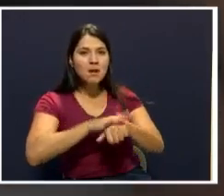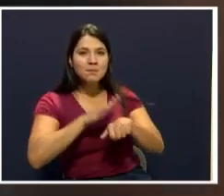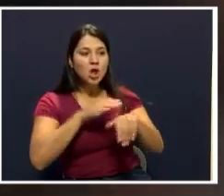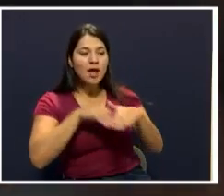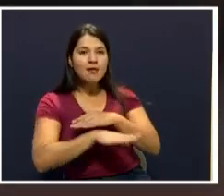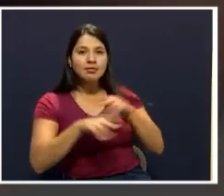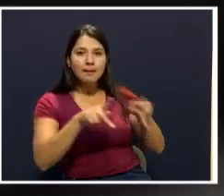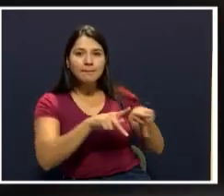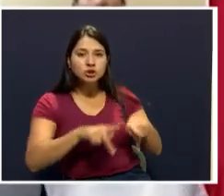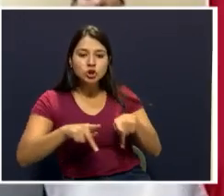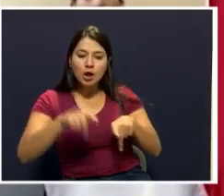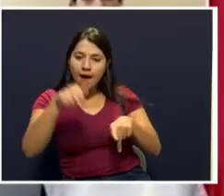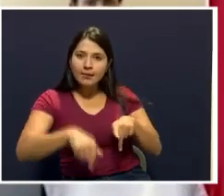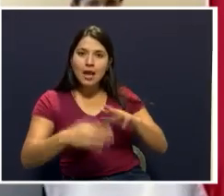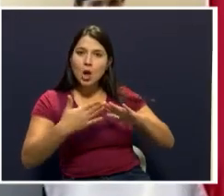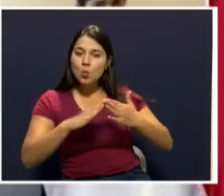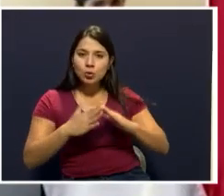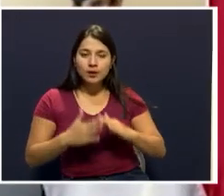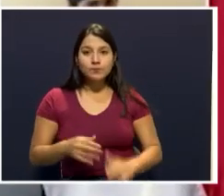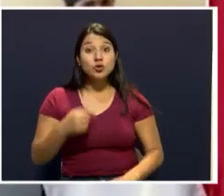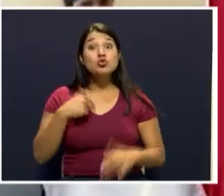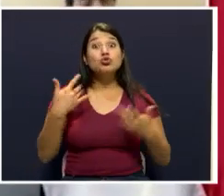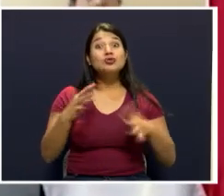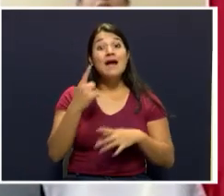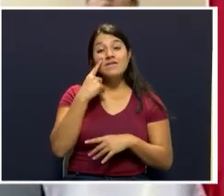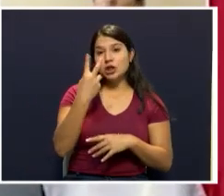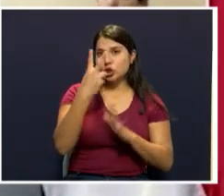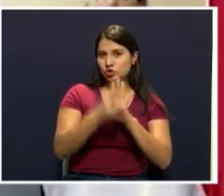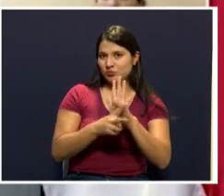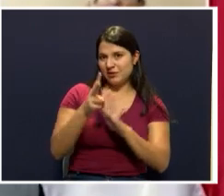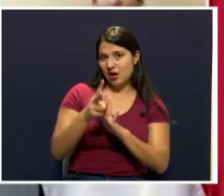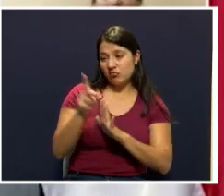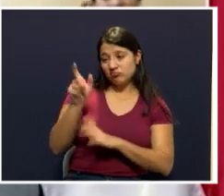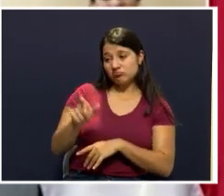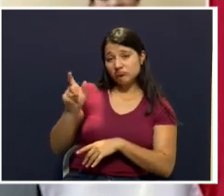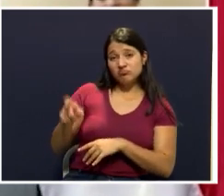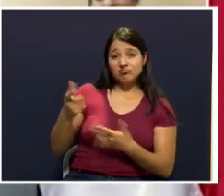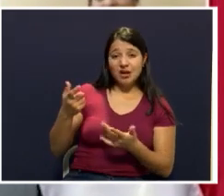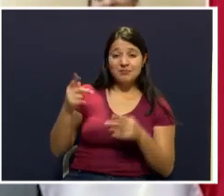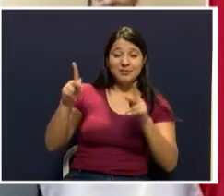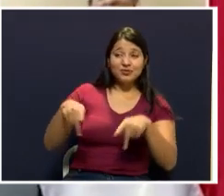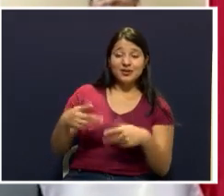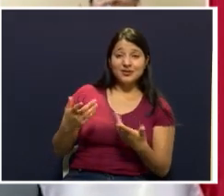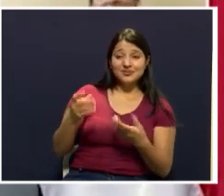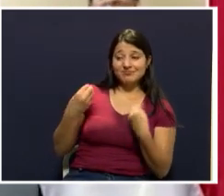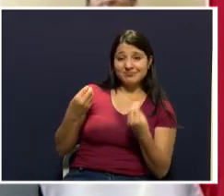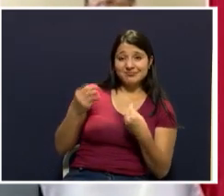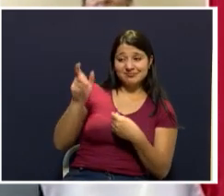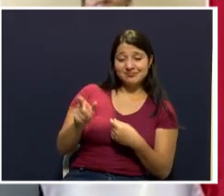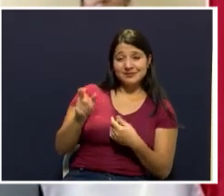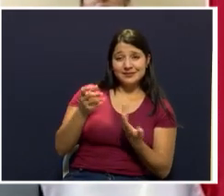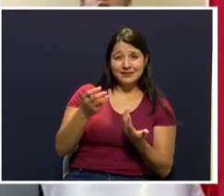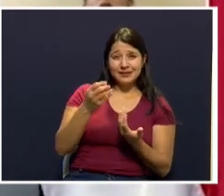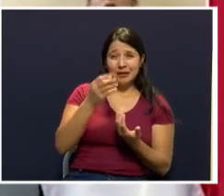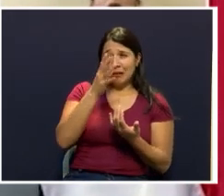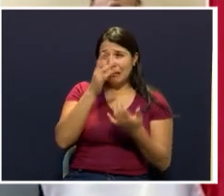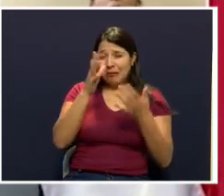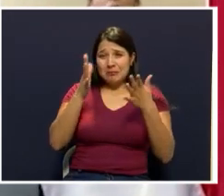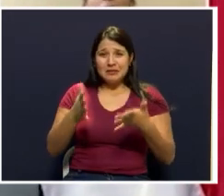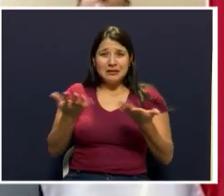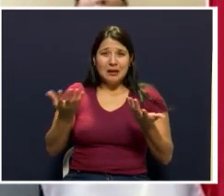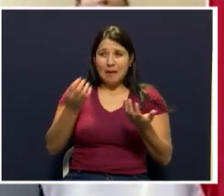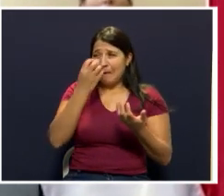que lleguen a su comunidad. Quiero decir, he visto 2 videos de charlatanes, no les puedo decir de otra forma, haciendo videos amenazando a la población con